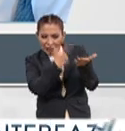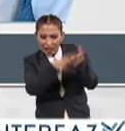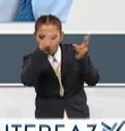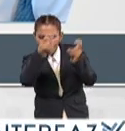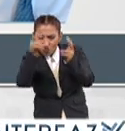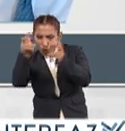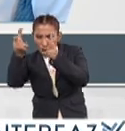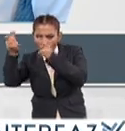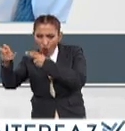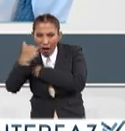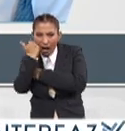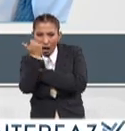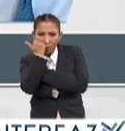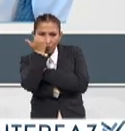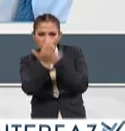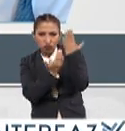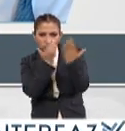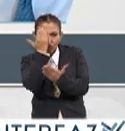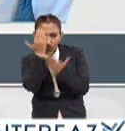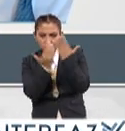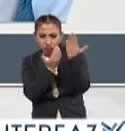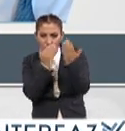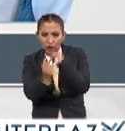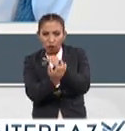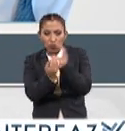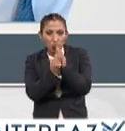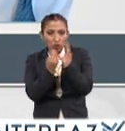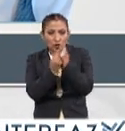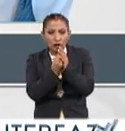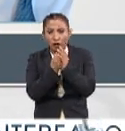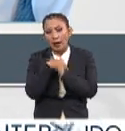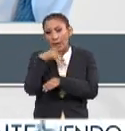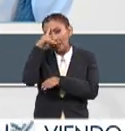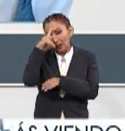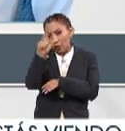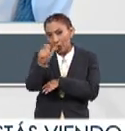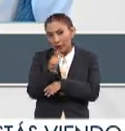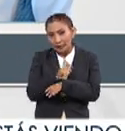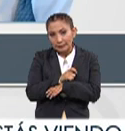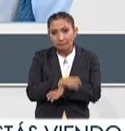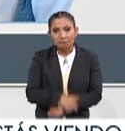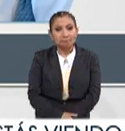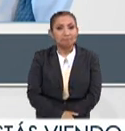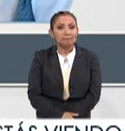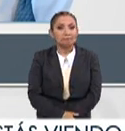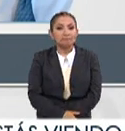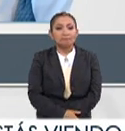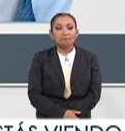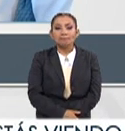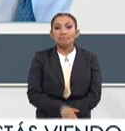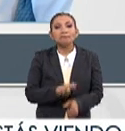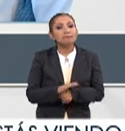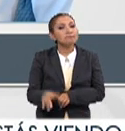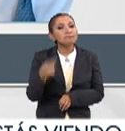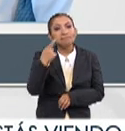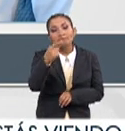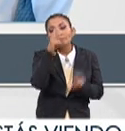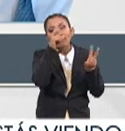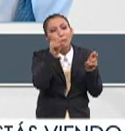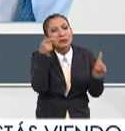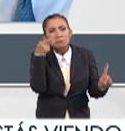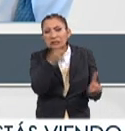los alumnos, los estudiantes, los usuarios de este MOOC en la plataforma México X. ¿Cuáles serán los